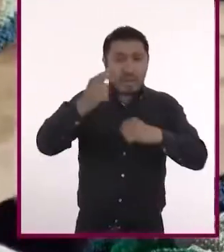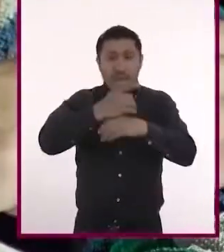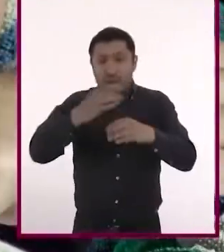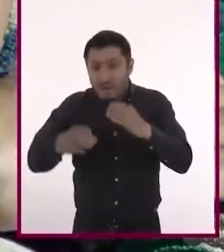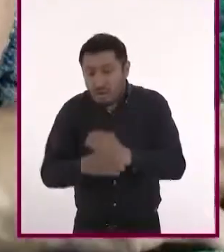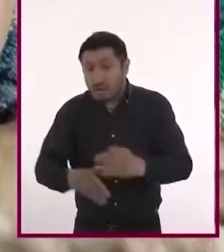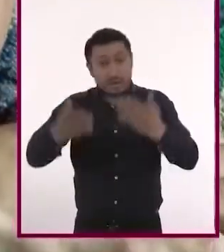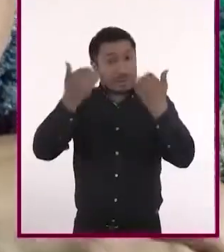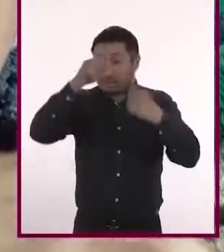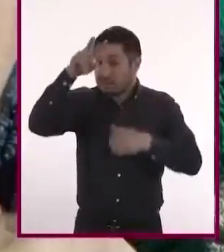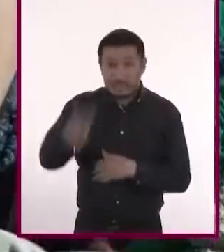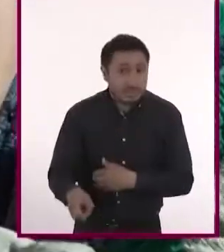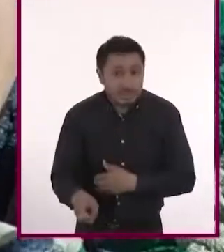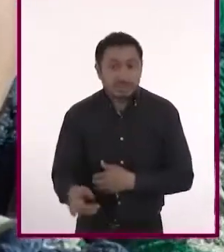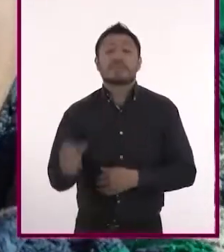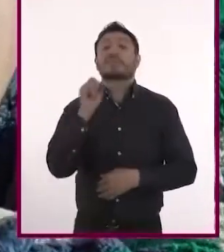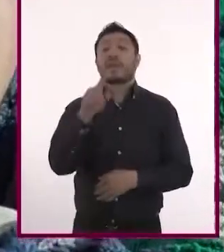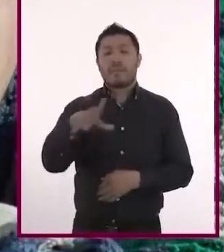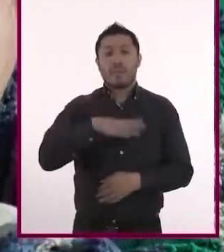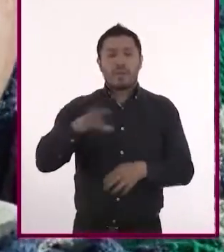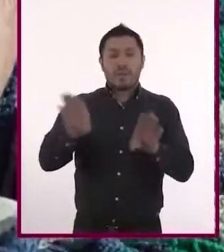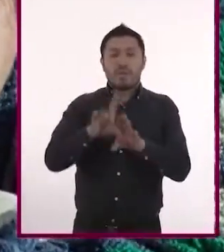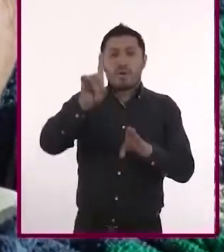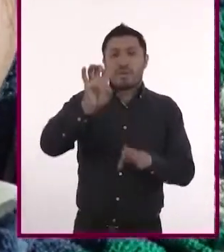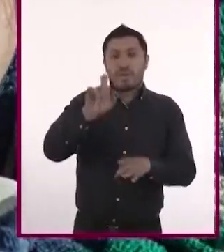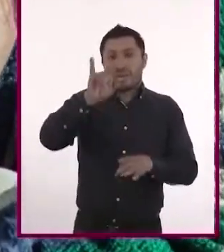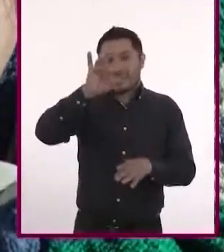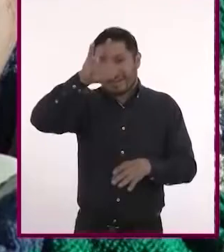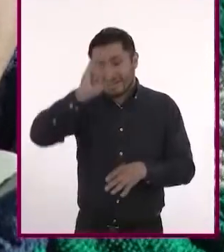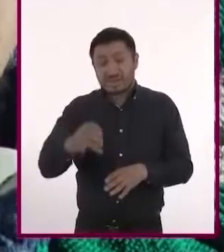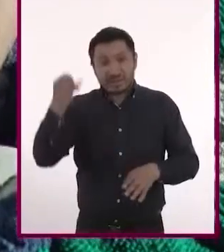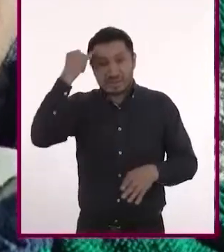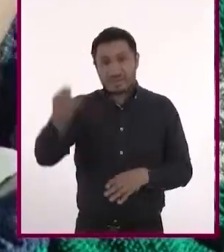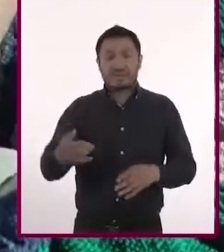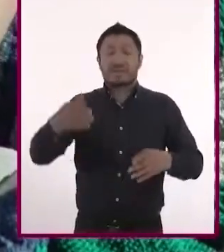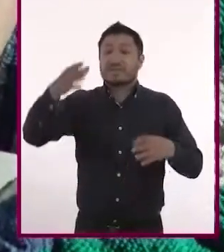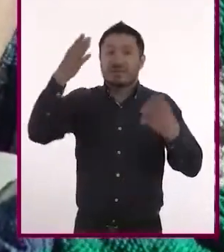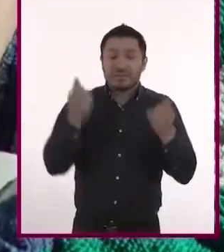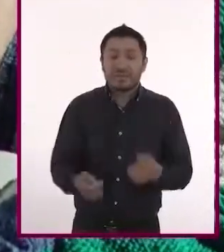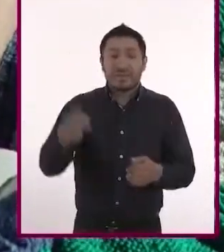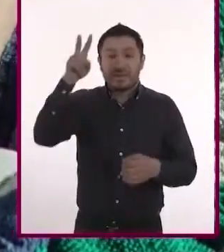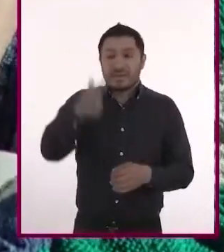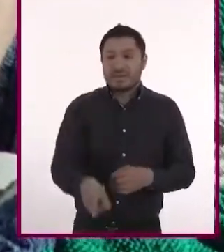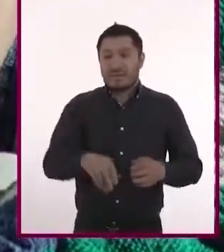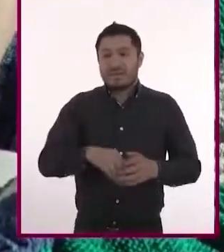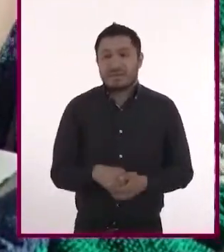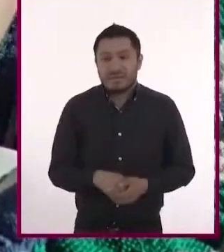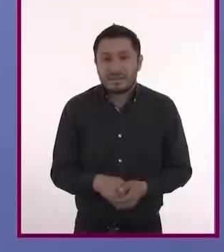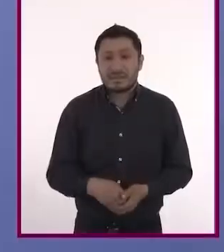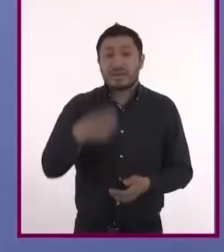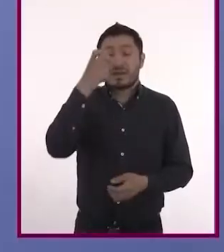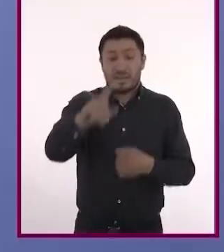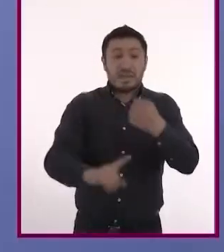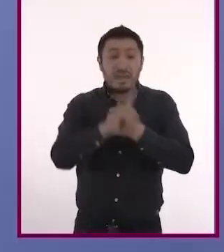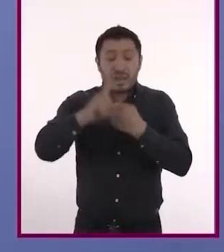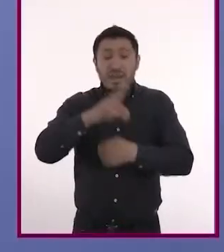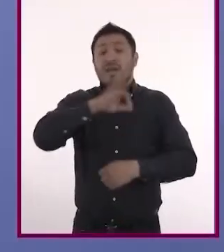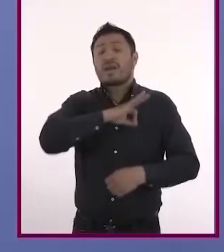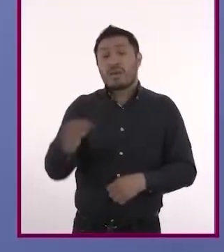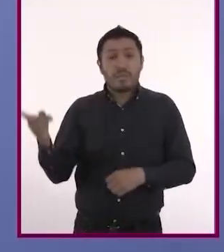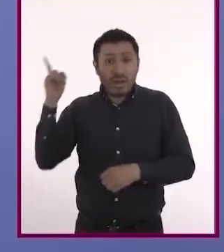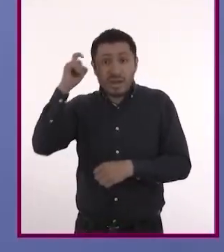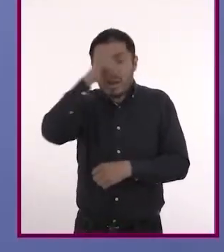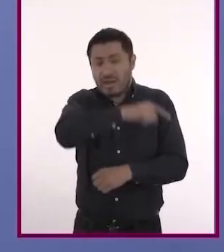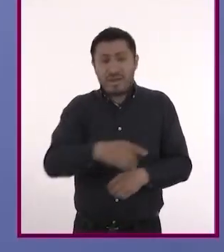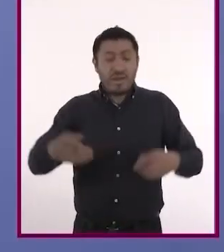no existe. También suele presentar delirios que son ideas persistentes que no se ajustan a la realidad. Este trastorno puede dificultar